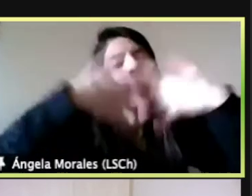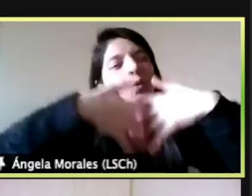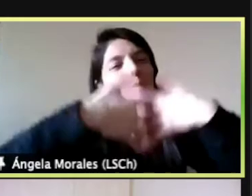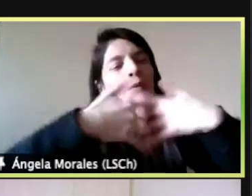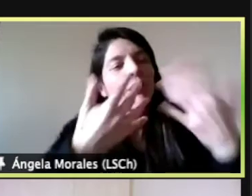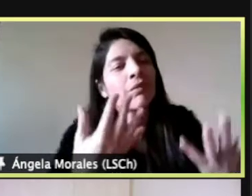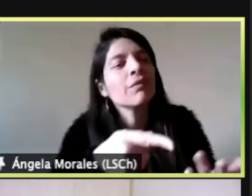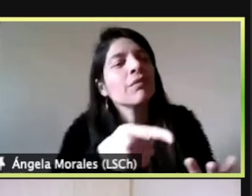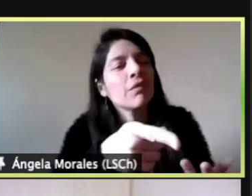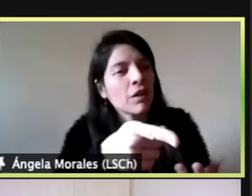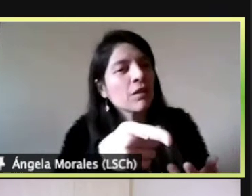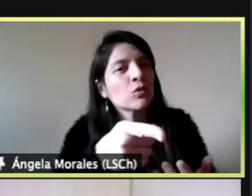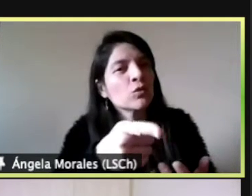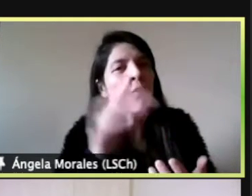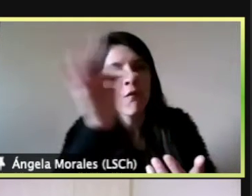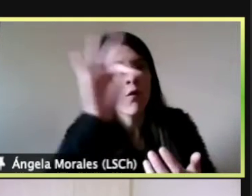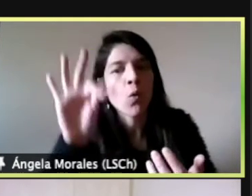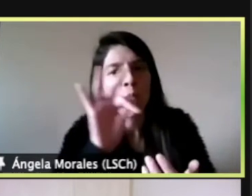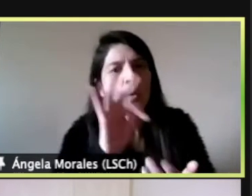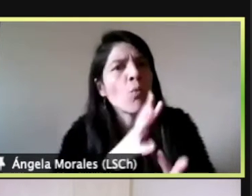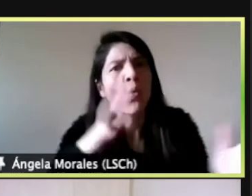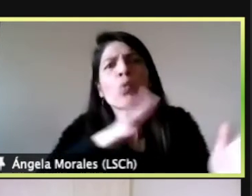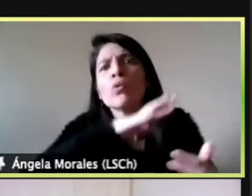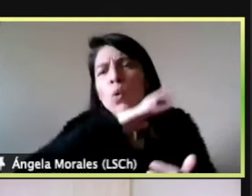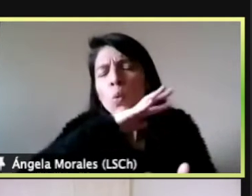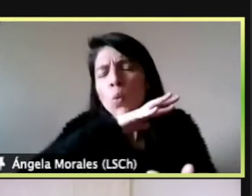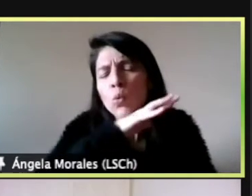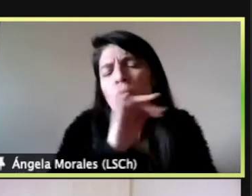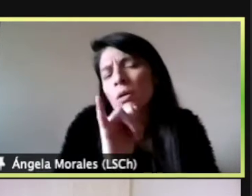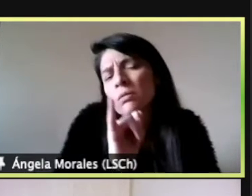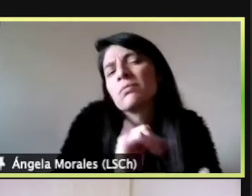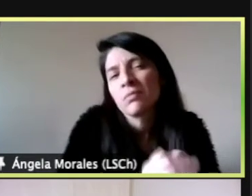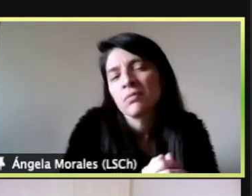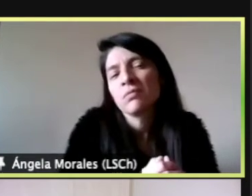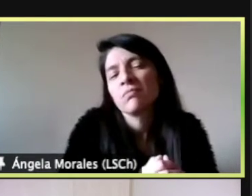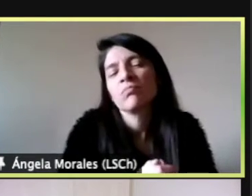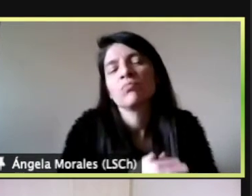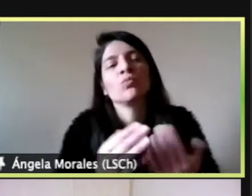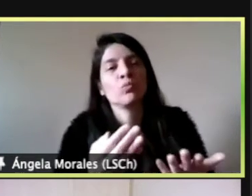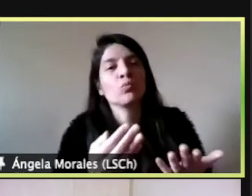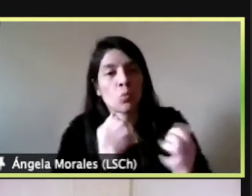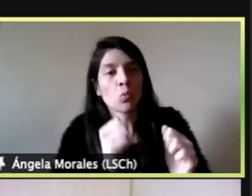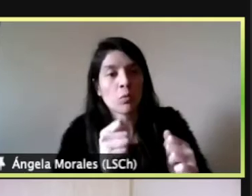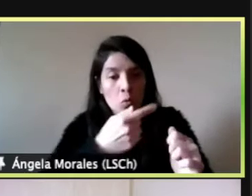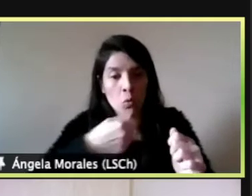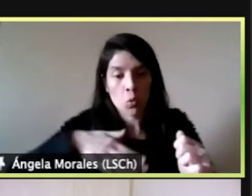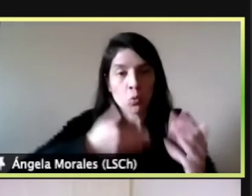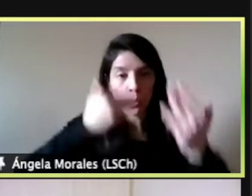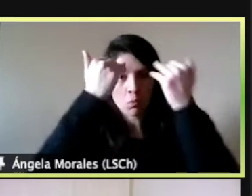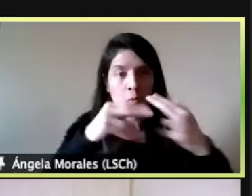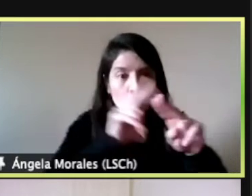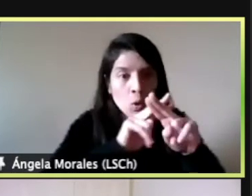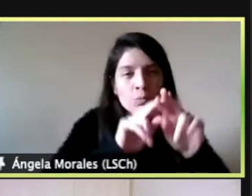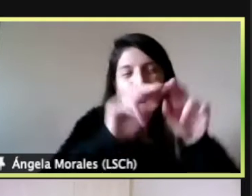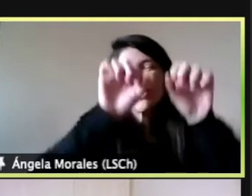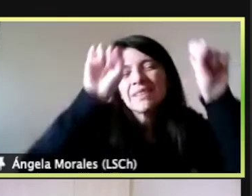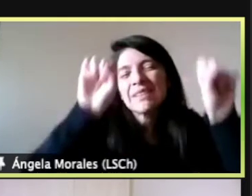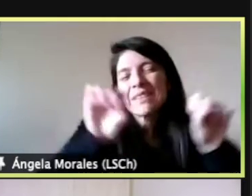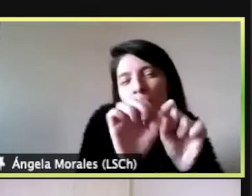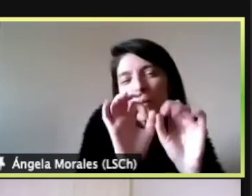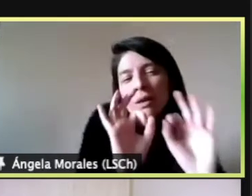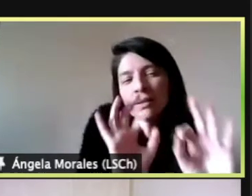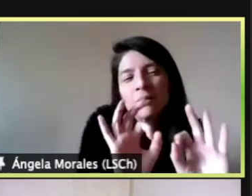son tan usadas. ¿Ya? Uno puede generar sus propios sistemas dentro de Excel para que esto funcione de la mejor manera.